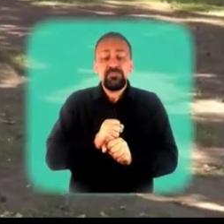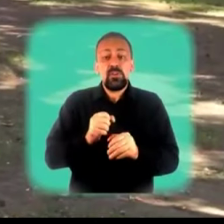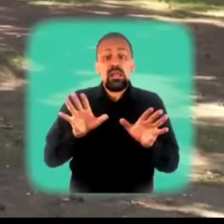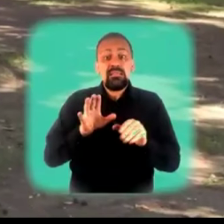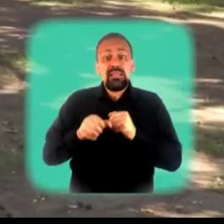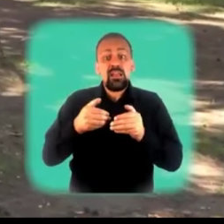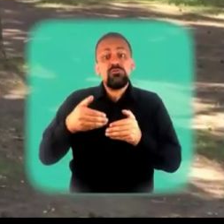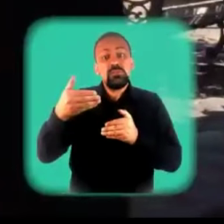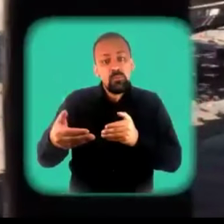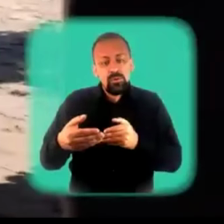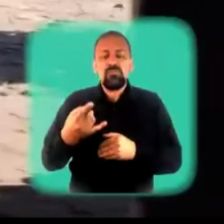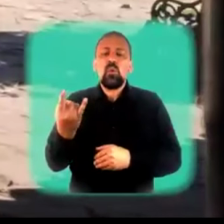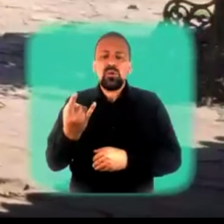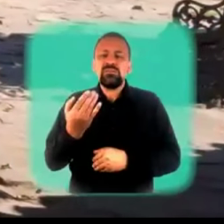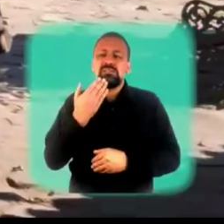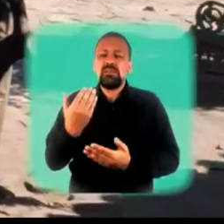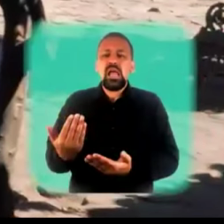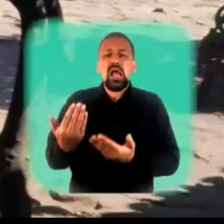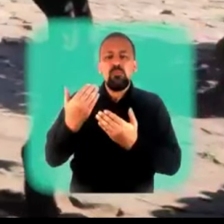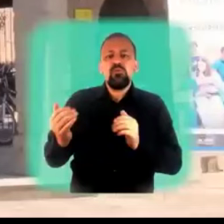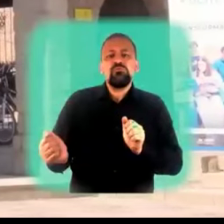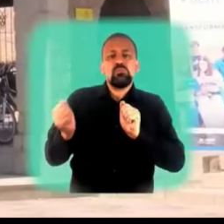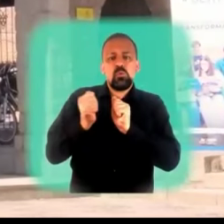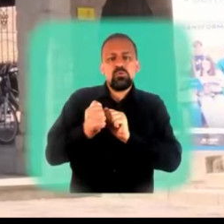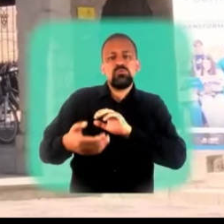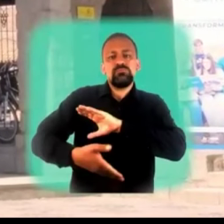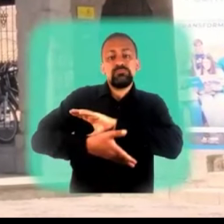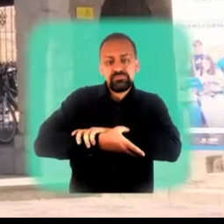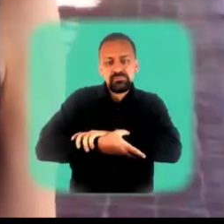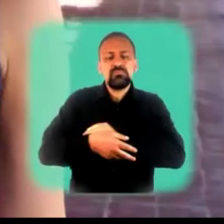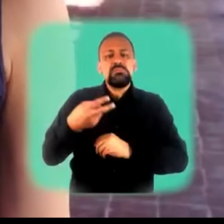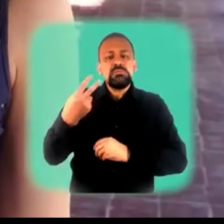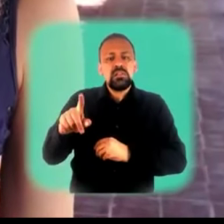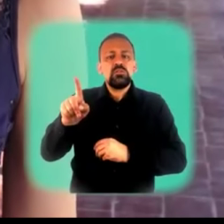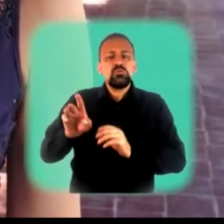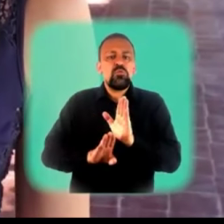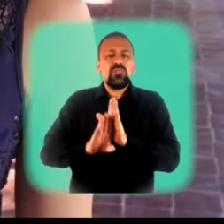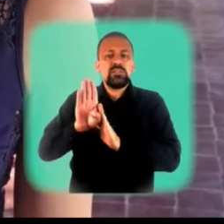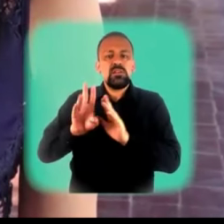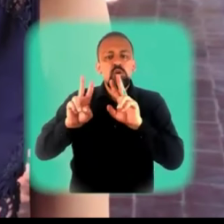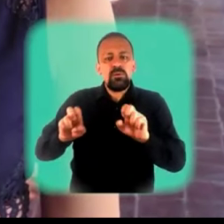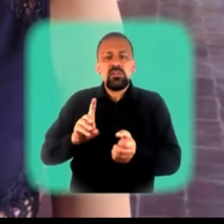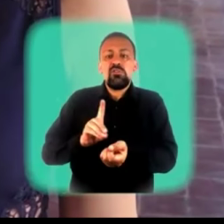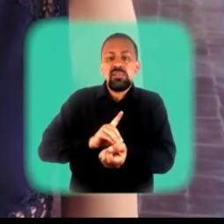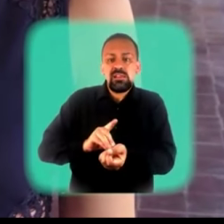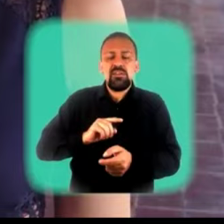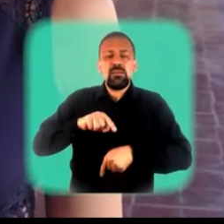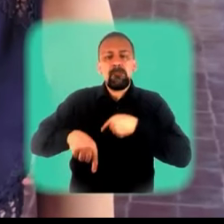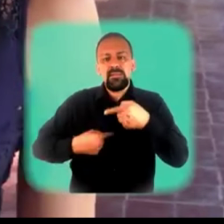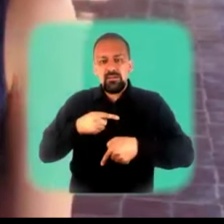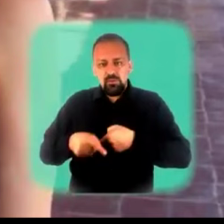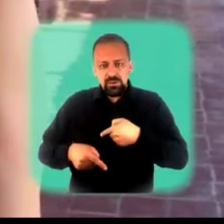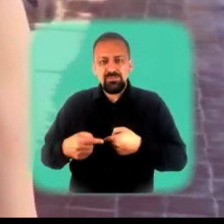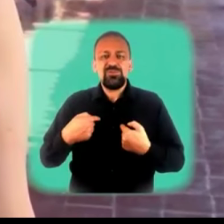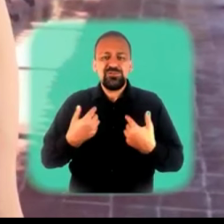estos 10 siguientes años, la UCM será una entidad asociada y tendrá su propia línea de desarrollo de diabetes y metabolismo,